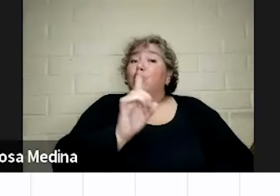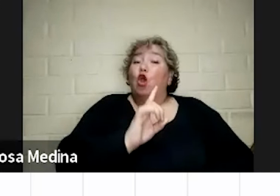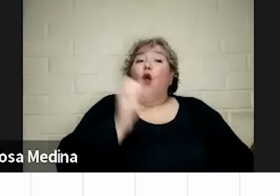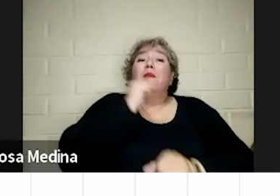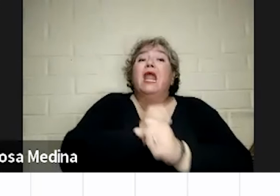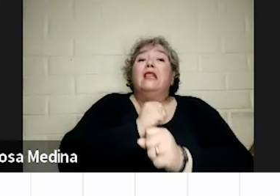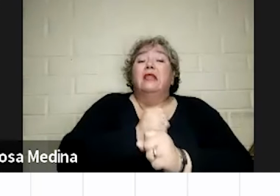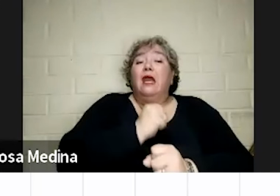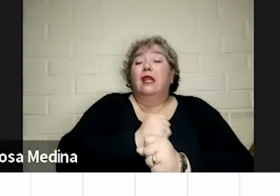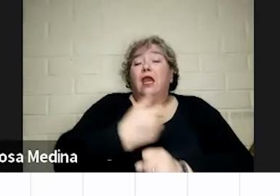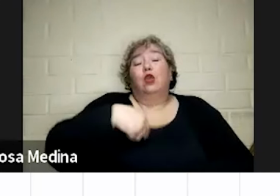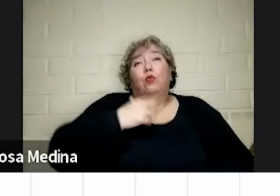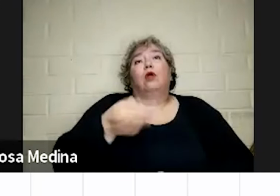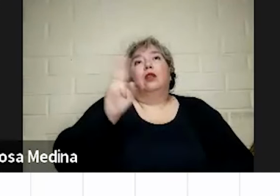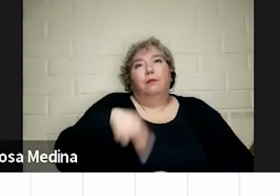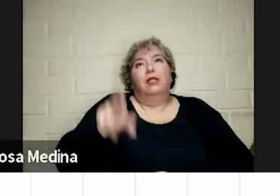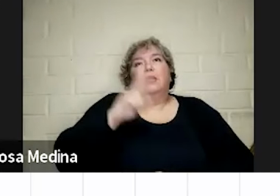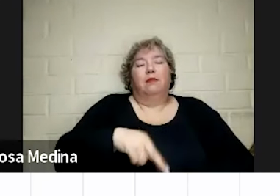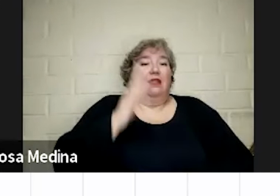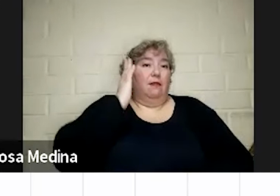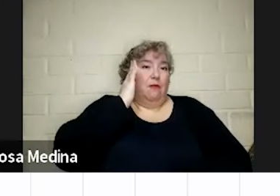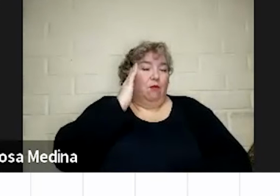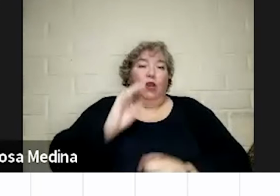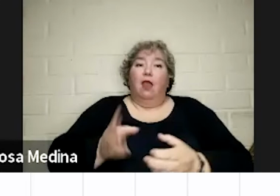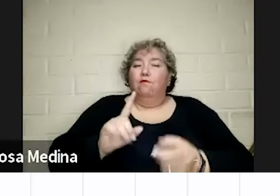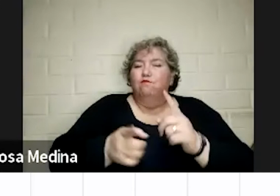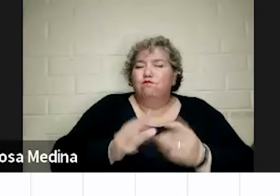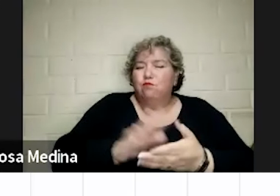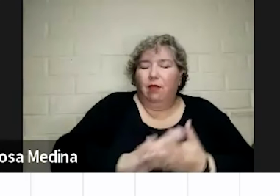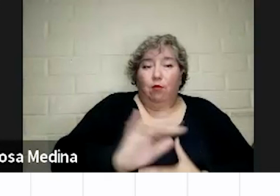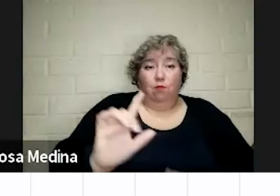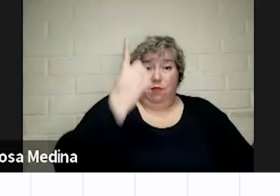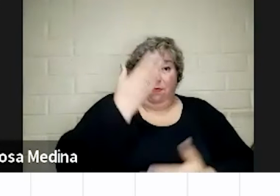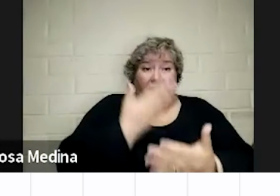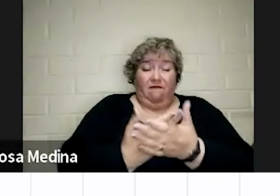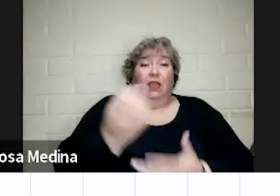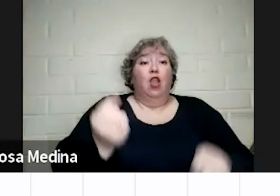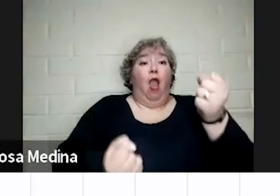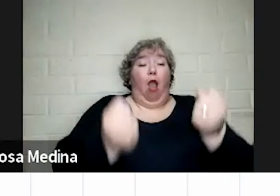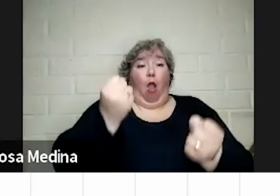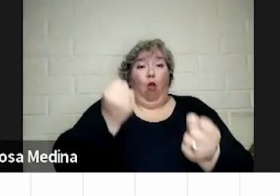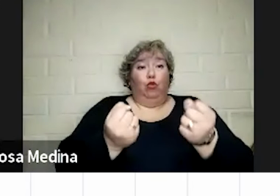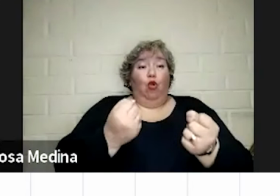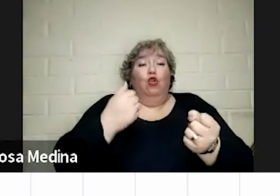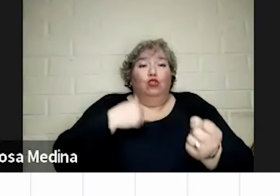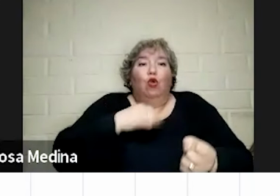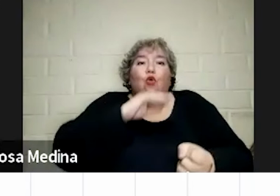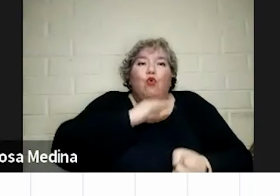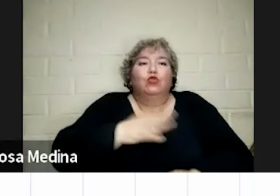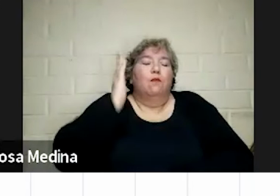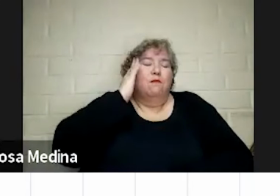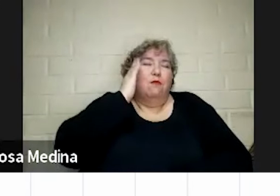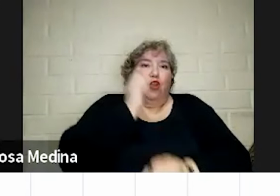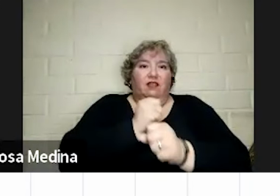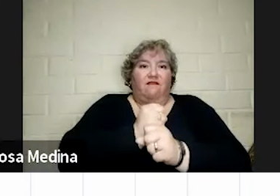ya repite y sabe hacer de memoria. Por ejemplo, la primera vez que yo manejo un auto, ocupo la memoria de trabajo. Los primeros